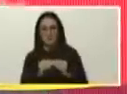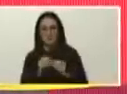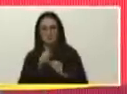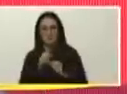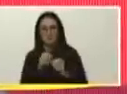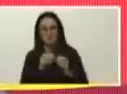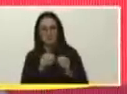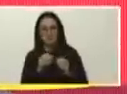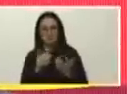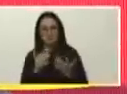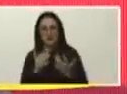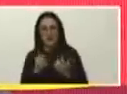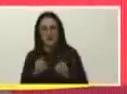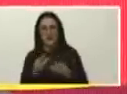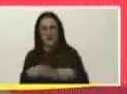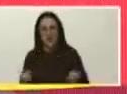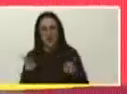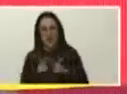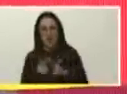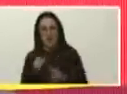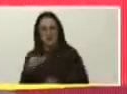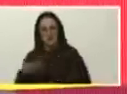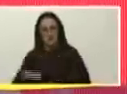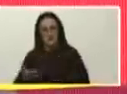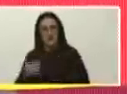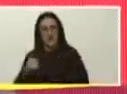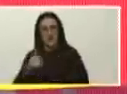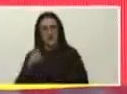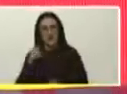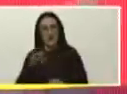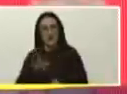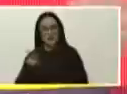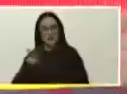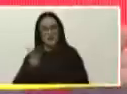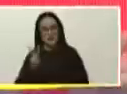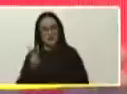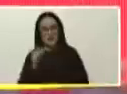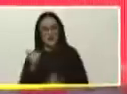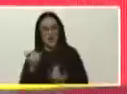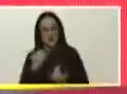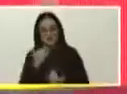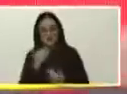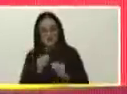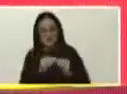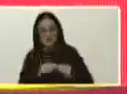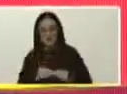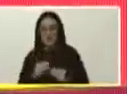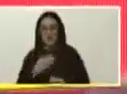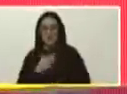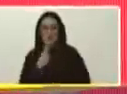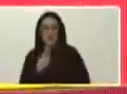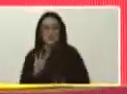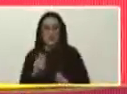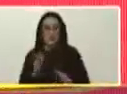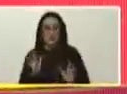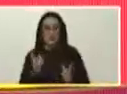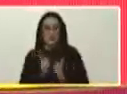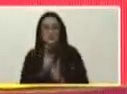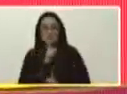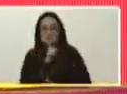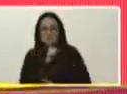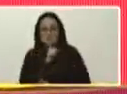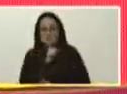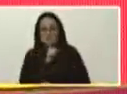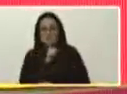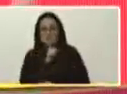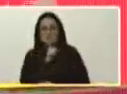y le demos valor a ese crudo aquí en Venezuela. Ya estamos recuperando, no podemos decir mucho porque en silencio ha tenido